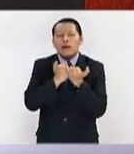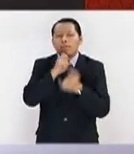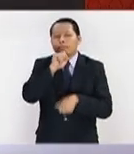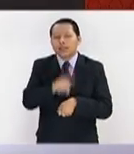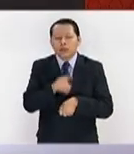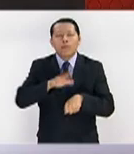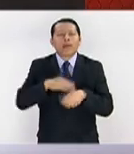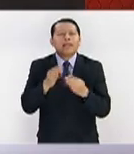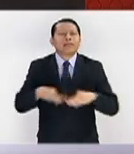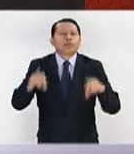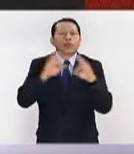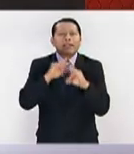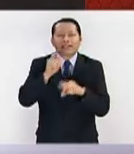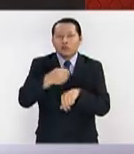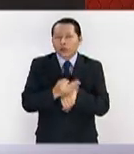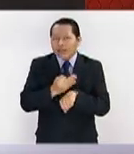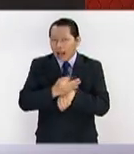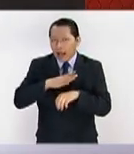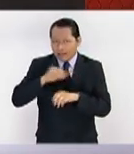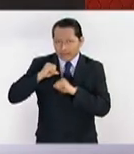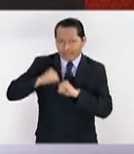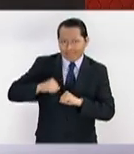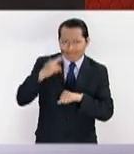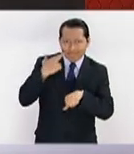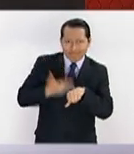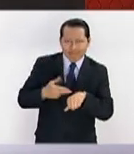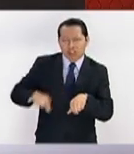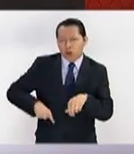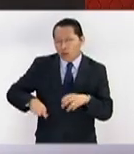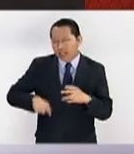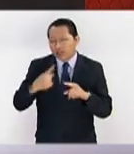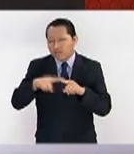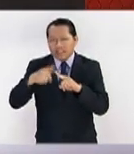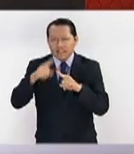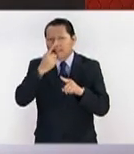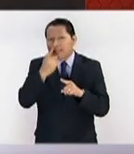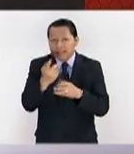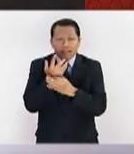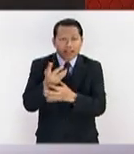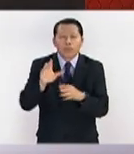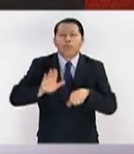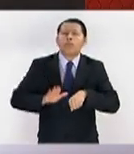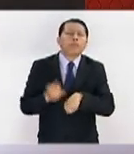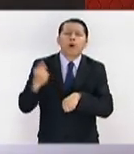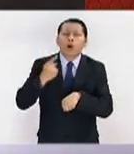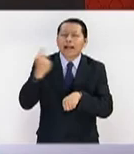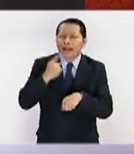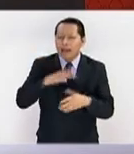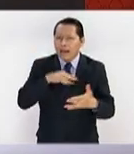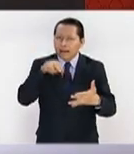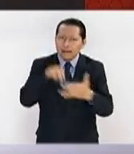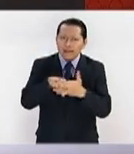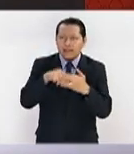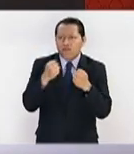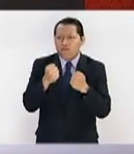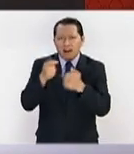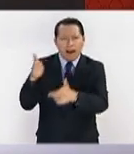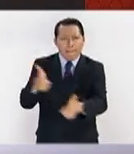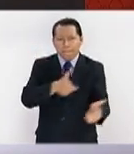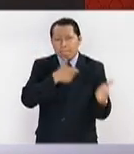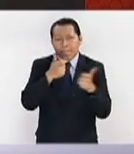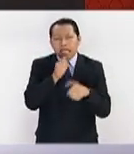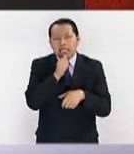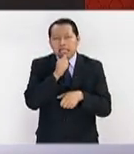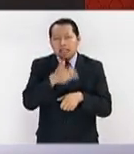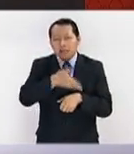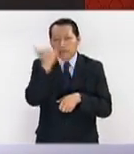que lo más importante que en este momento las autoridades no han determinado el porqué de este asesinato masivo,